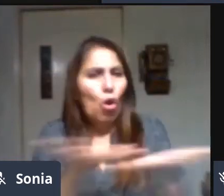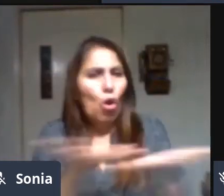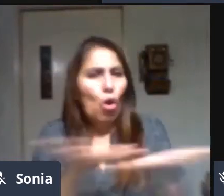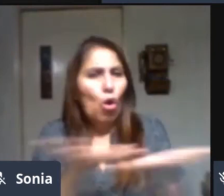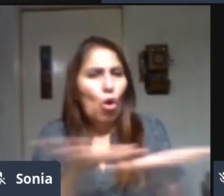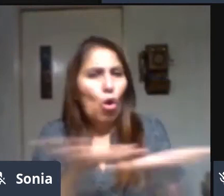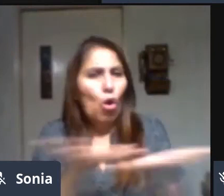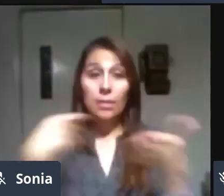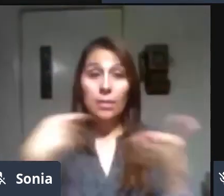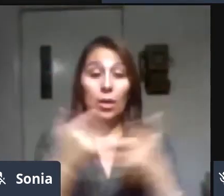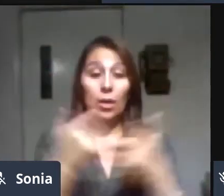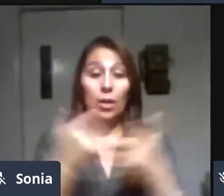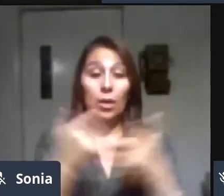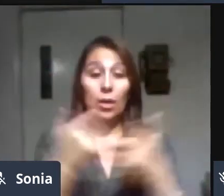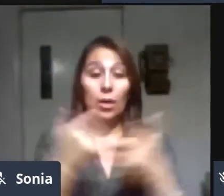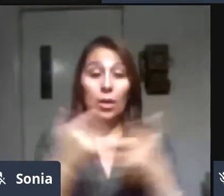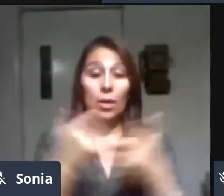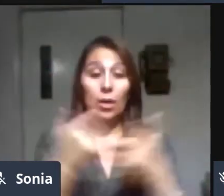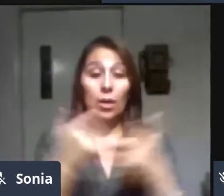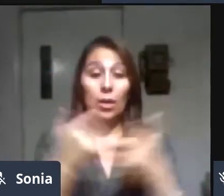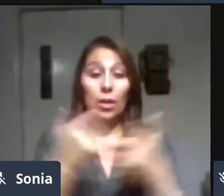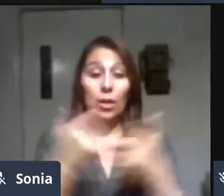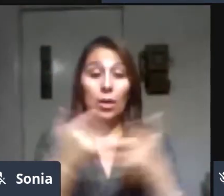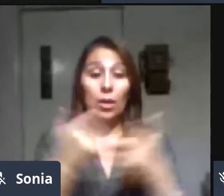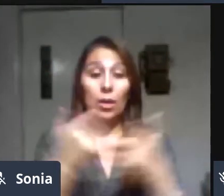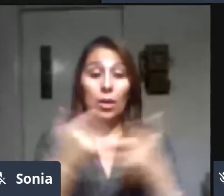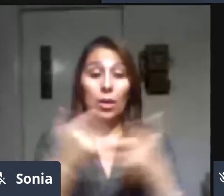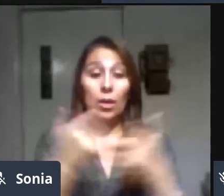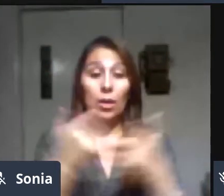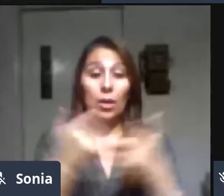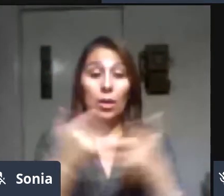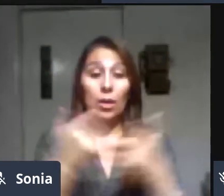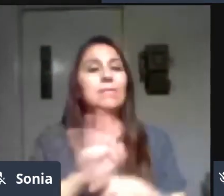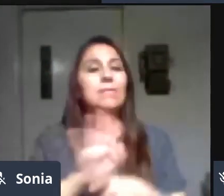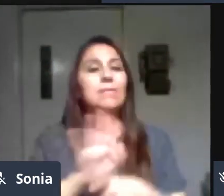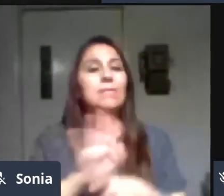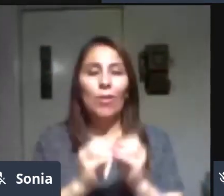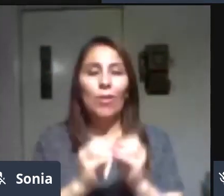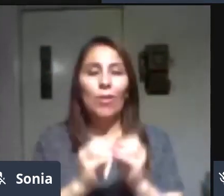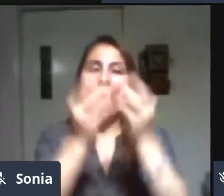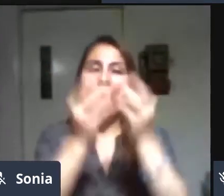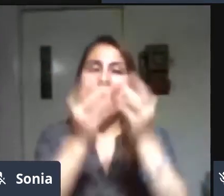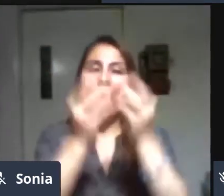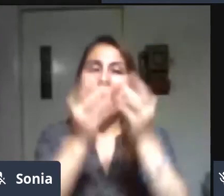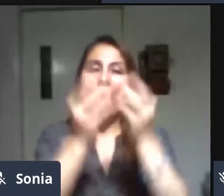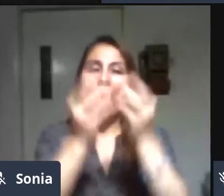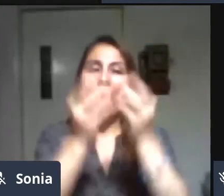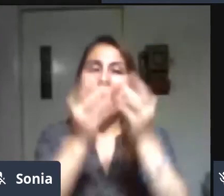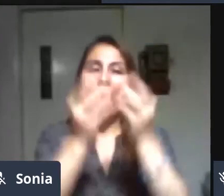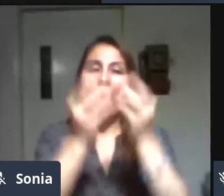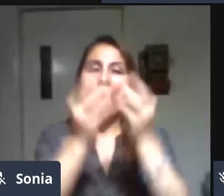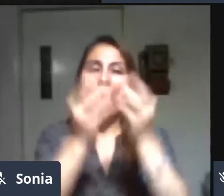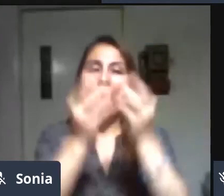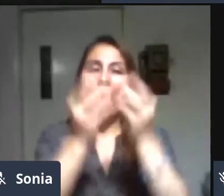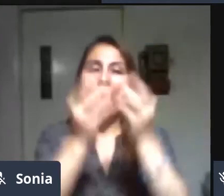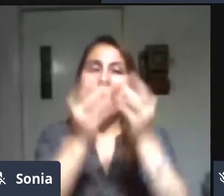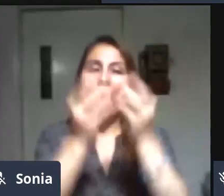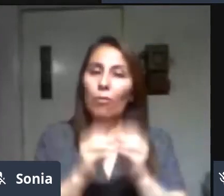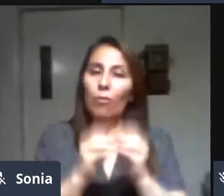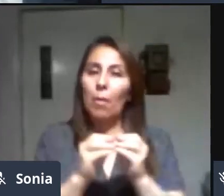y estuvieran autorizados para eso y yo creo que si se sienten autorizados este y en las actuales circunstancias